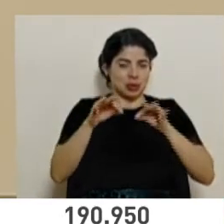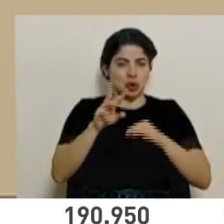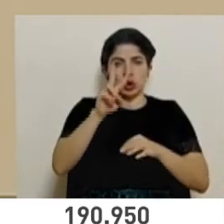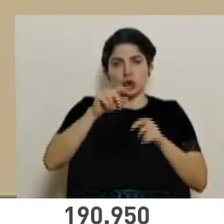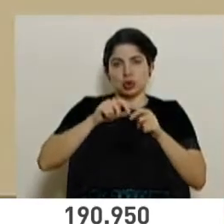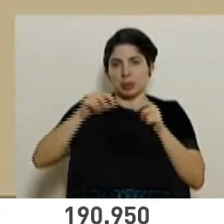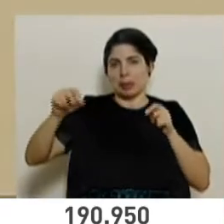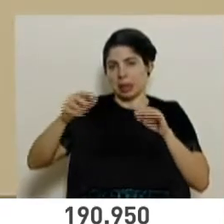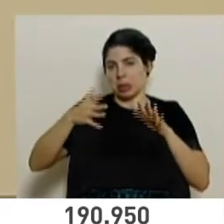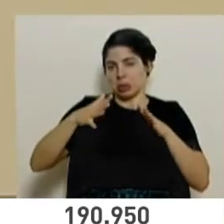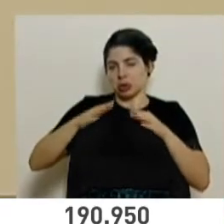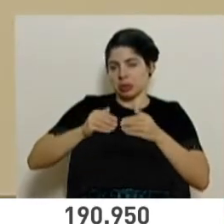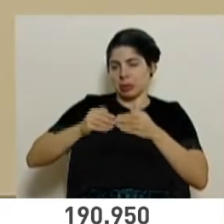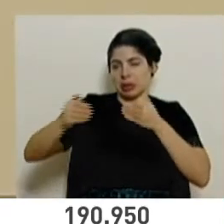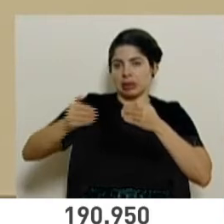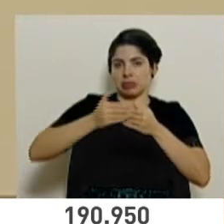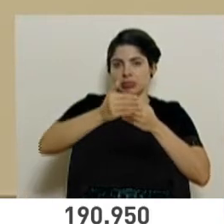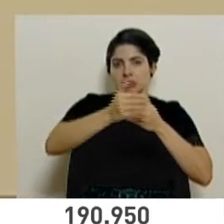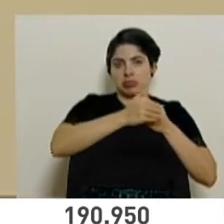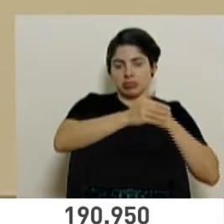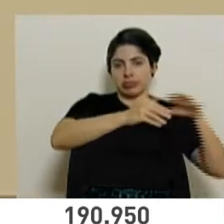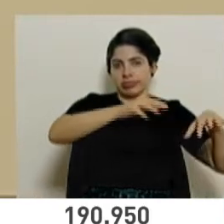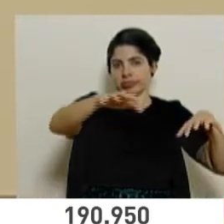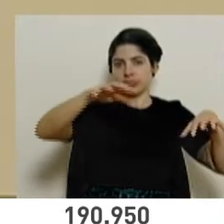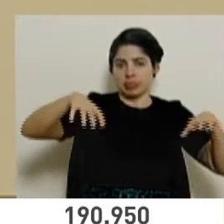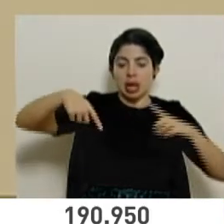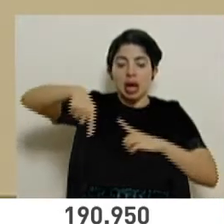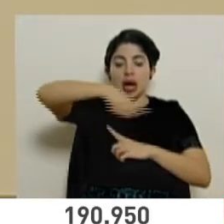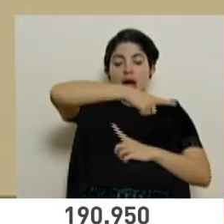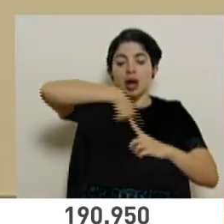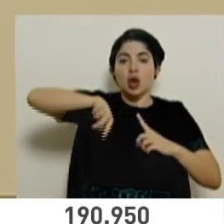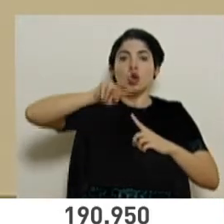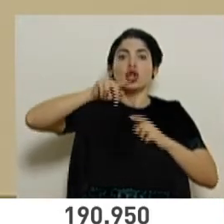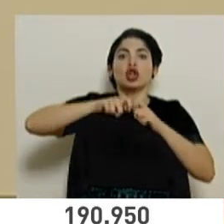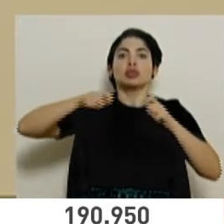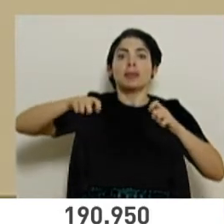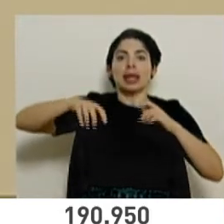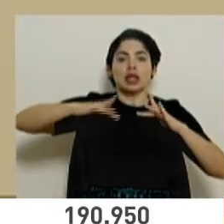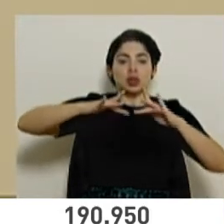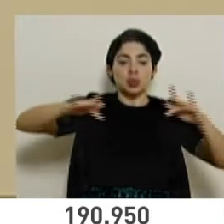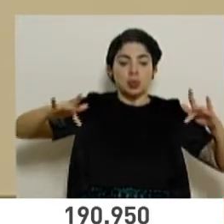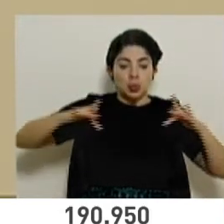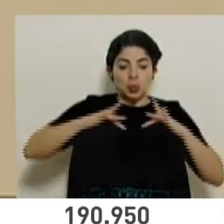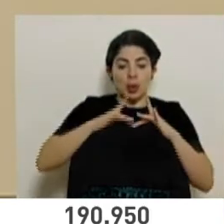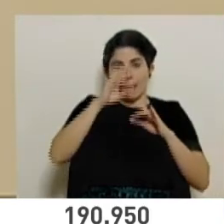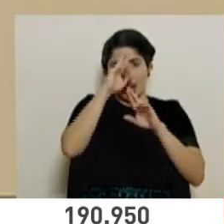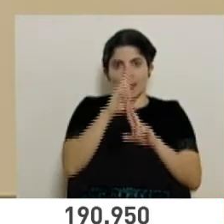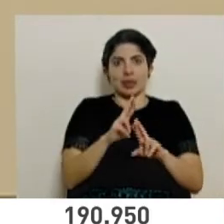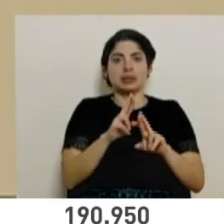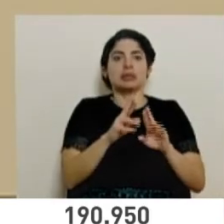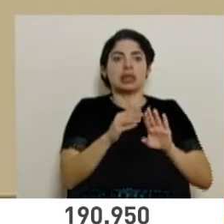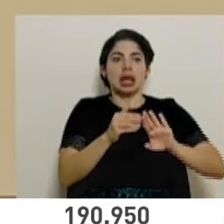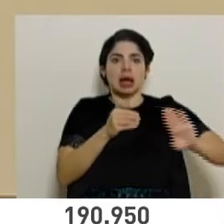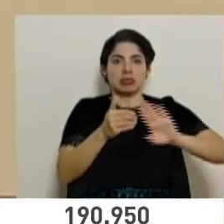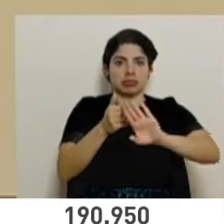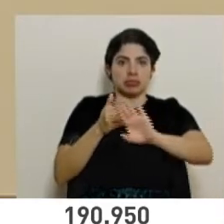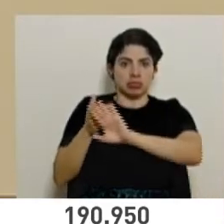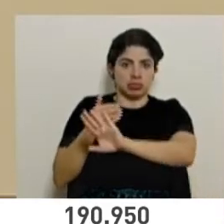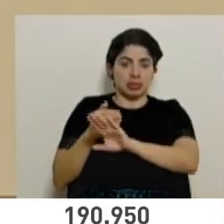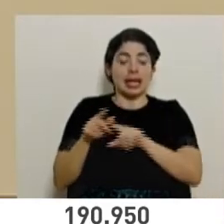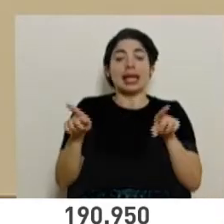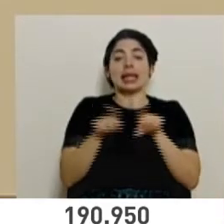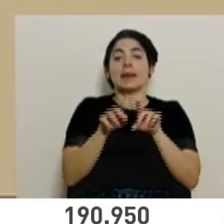2 metros aproximadamente en todas las direcciones, para que pueda mantenerse esa separación de las burbujas sociales. Y un detalle